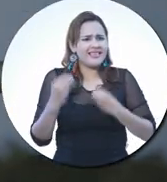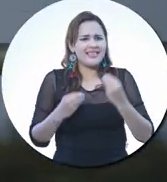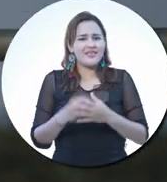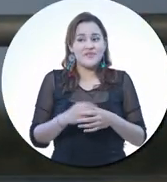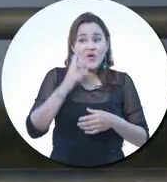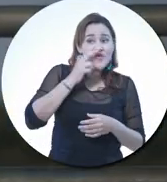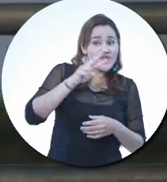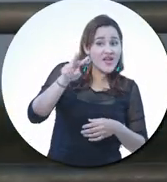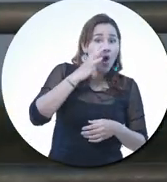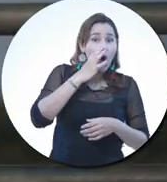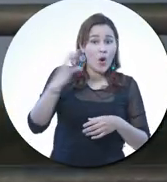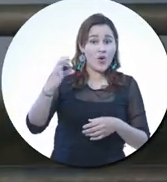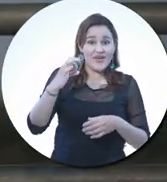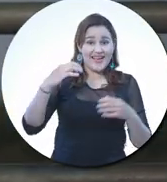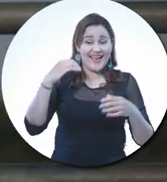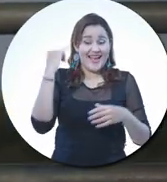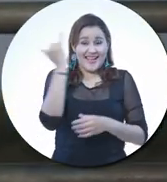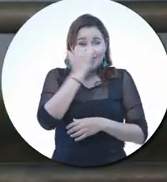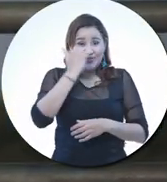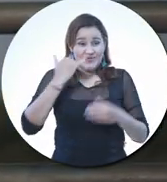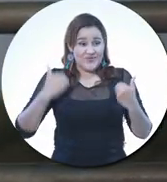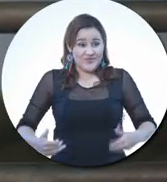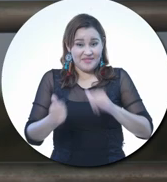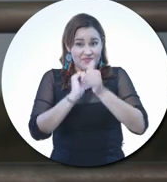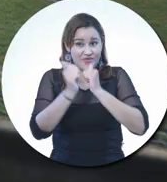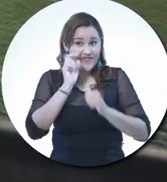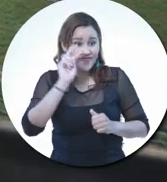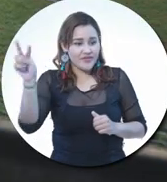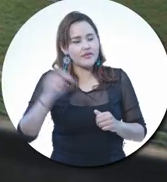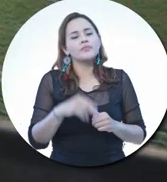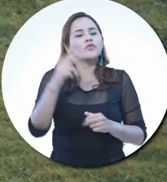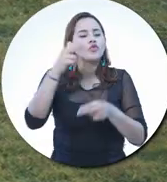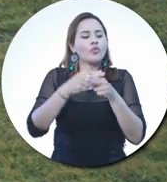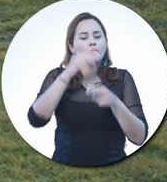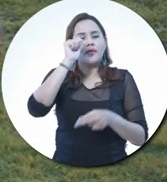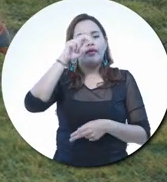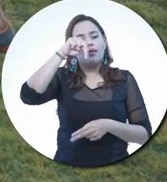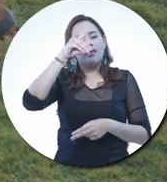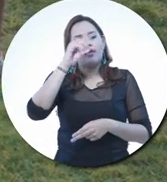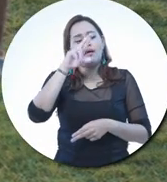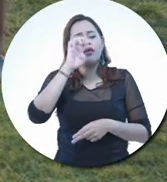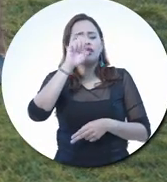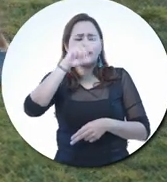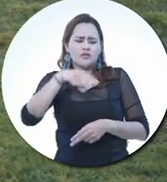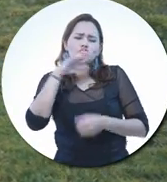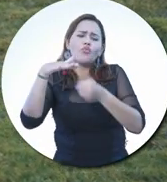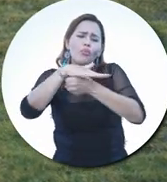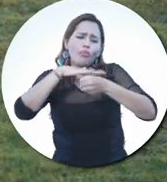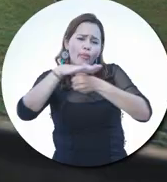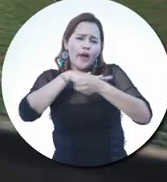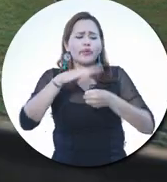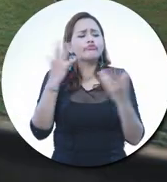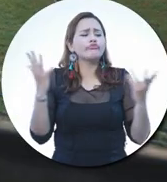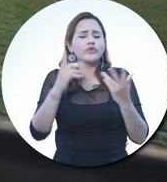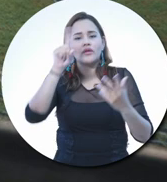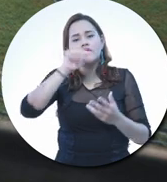¿Qué hacemos aquí, Invi? ¿Ves ese chico de azul, el deportista? ¿Qué pasa con él? Su nombre es Andrés Romero. Vive en el barrio